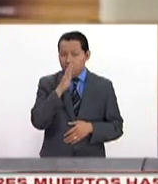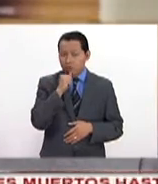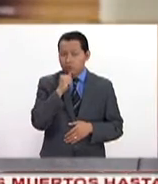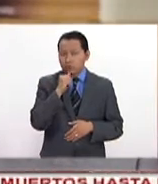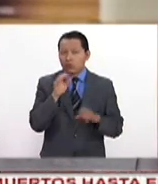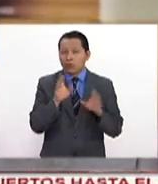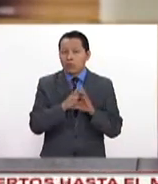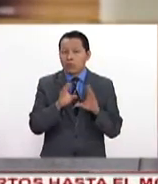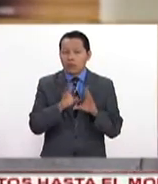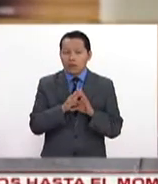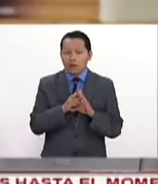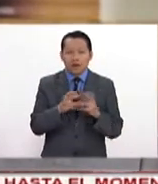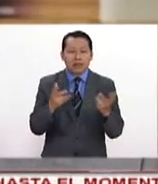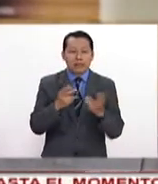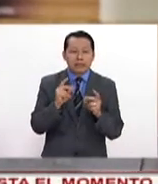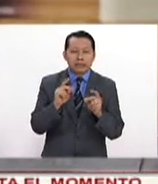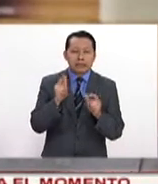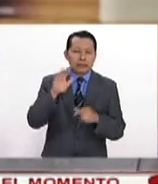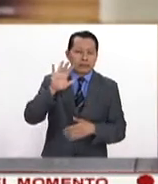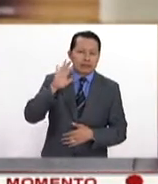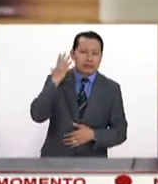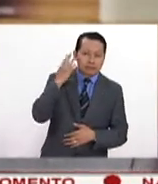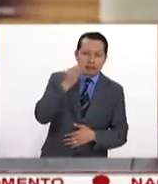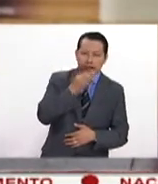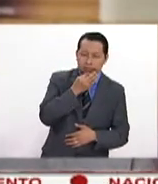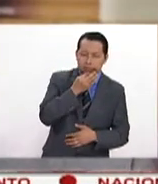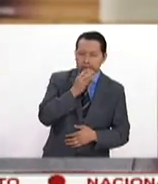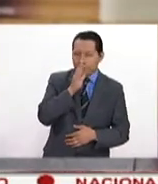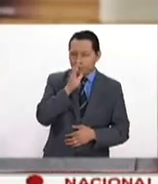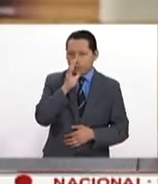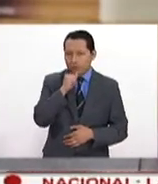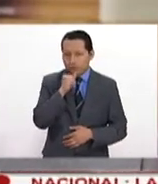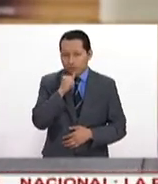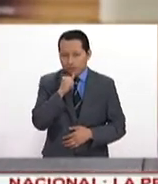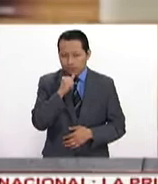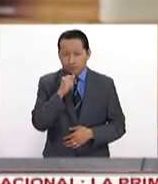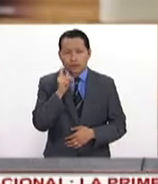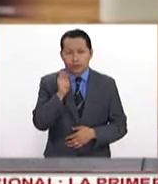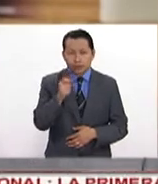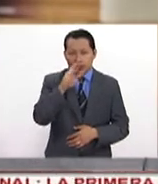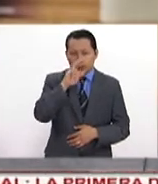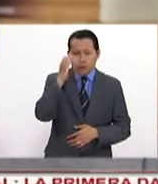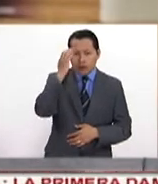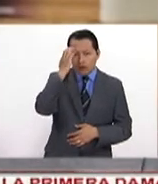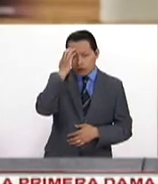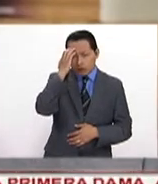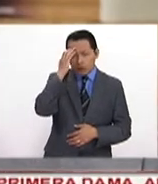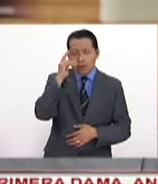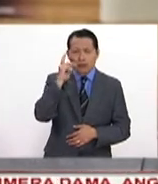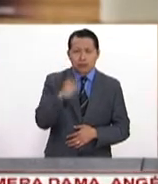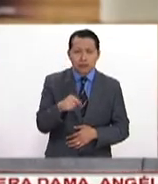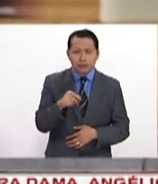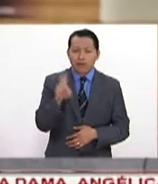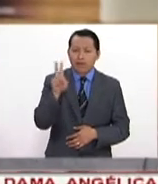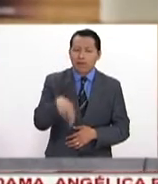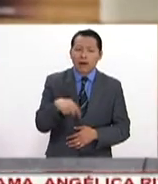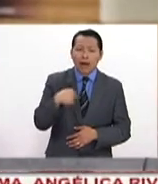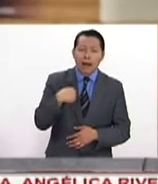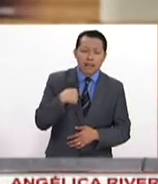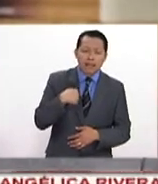hacerse de manera abrupta ni tampoco precipitada. Reconozco que es doloroso para